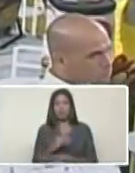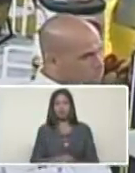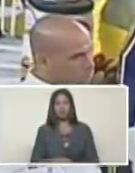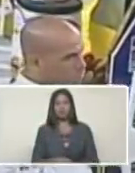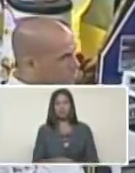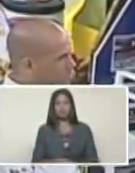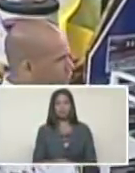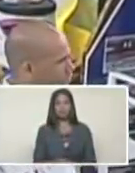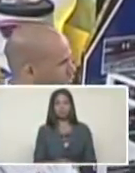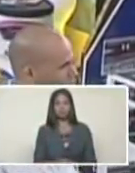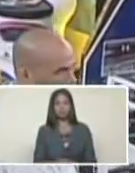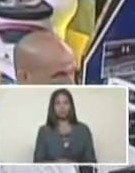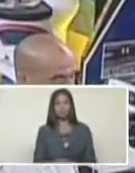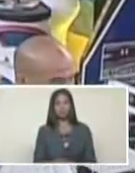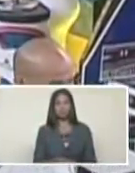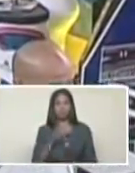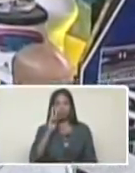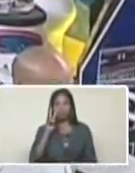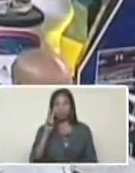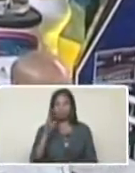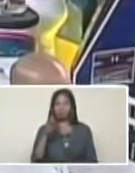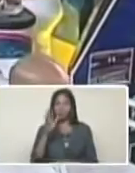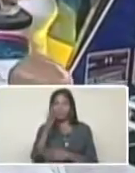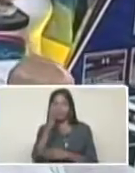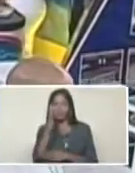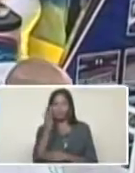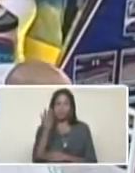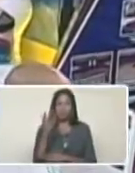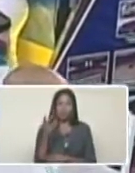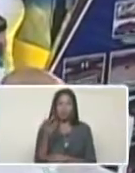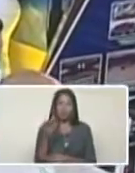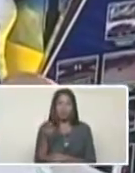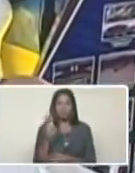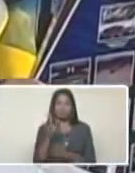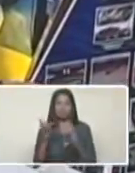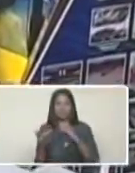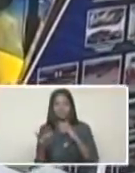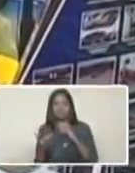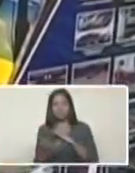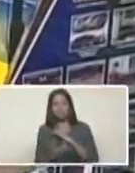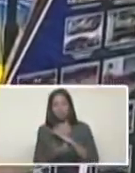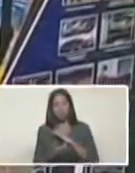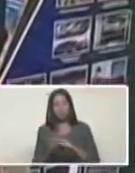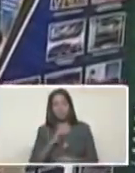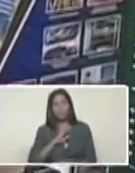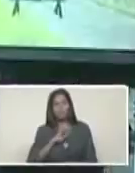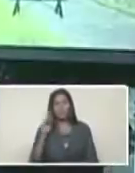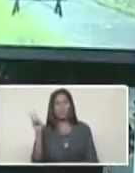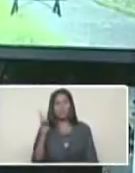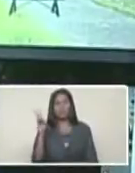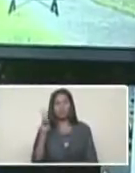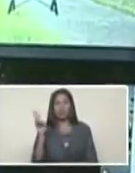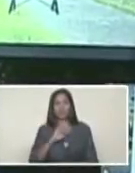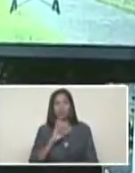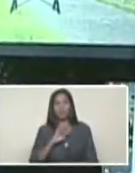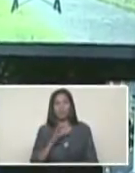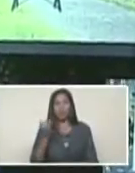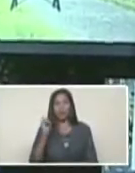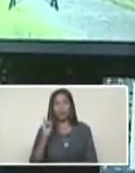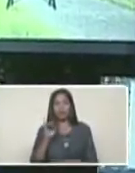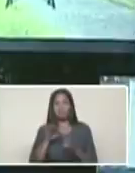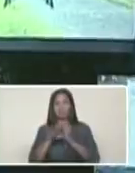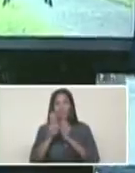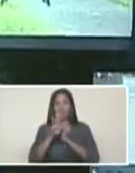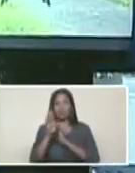Ceballos. Este simulador hecho con tecnología venezolana. Hecho totalmente en las instalaciones de la División de Ingeniería y Desarrollo